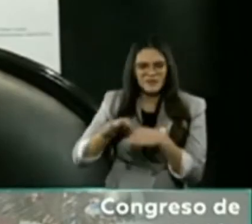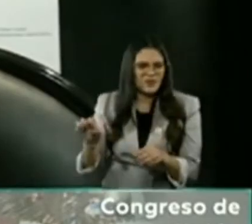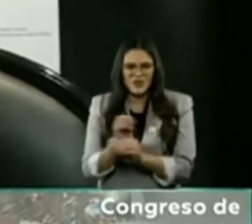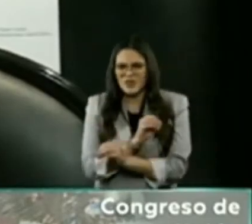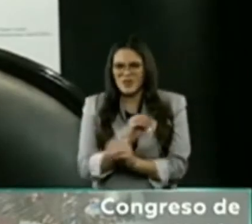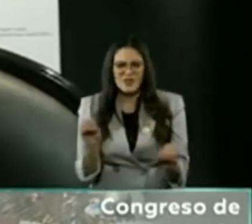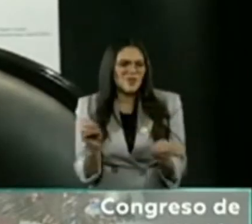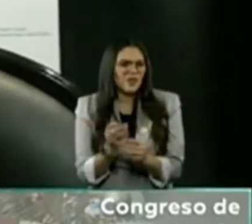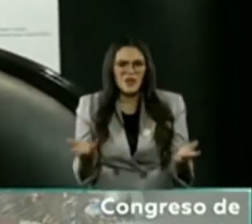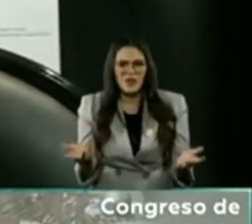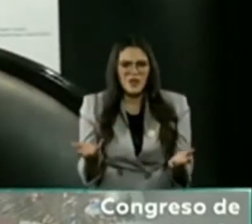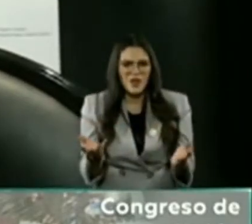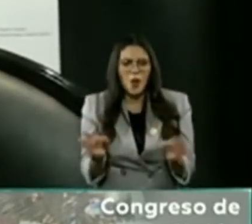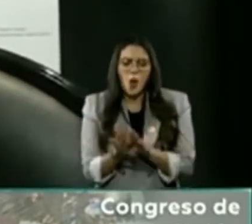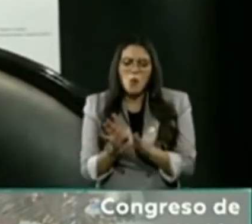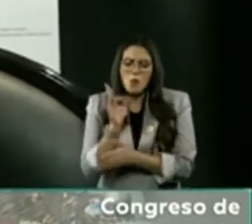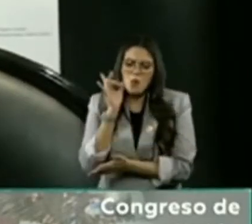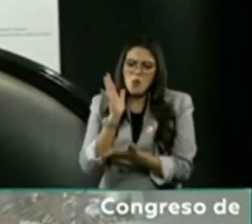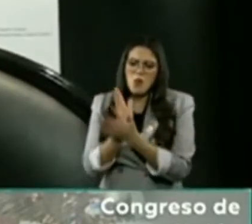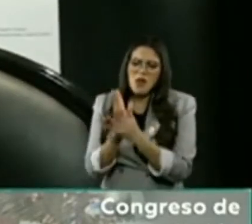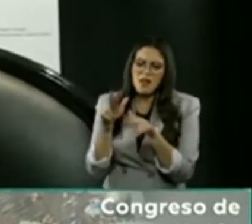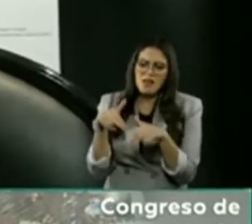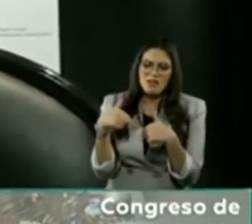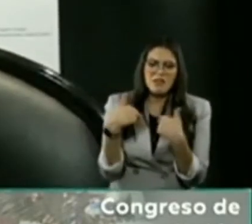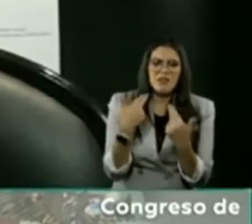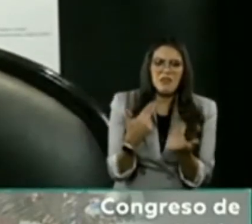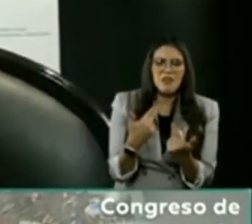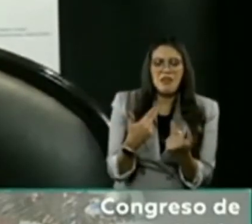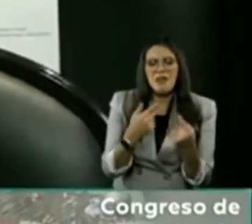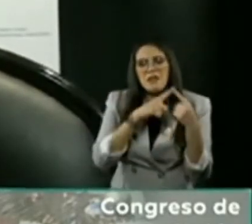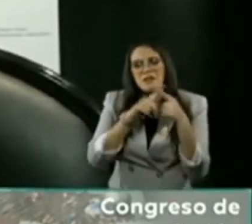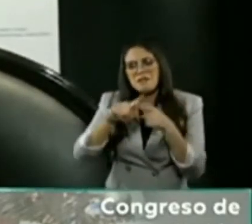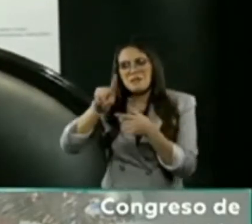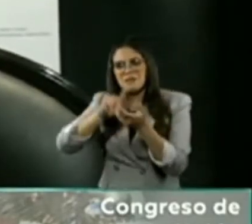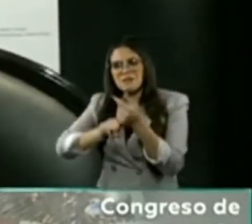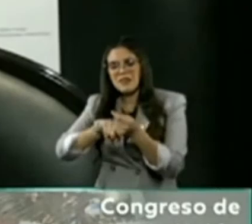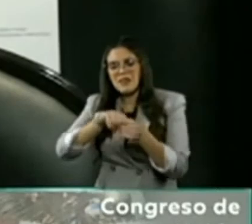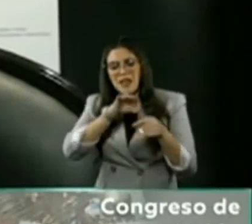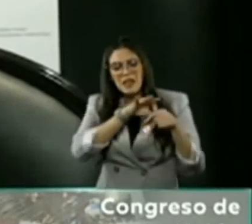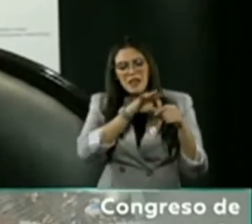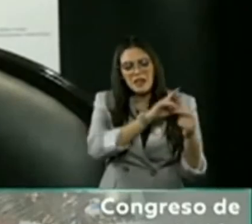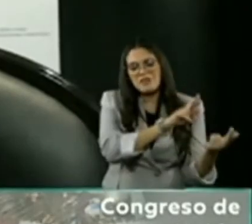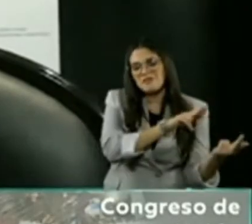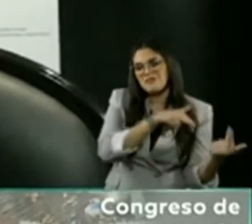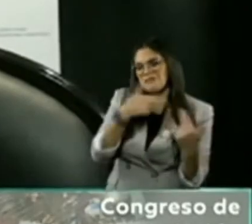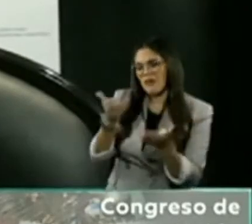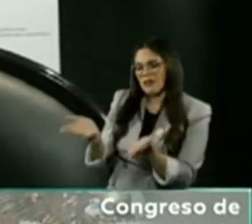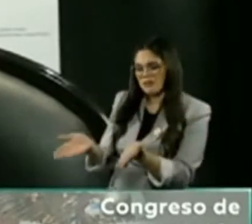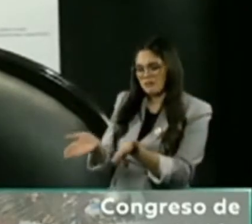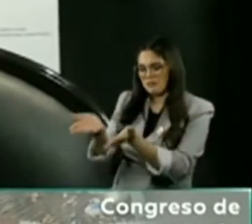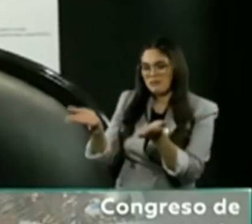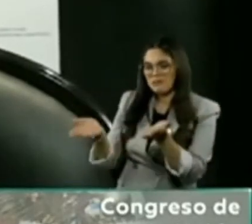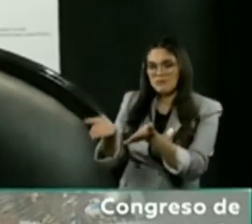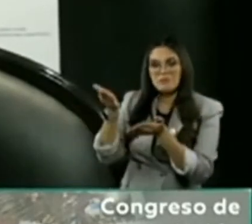urnas. Se la regalaron las autoridades electorales.